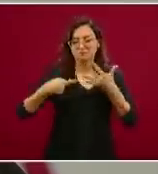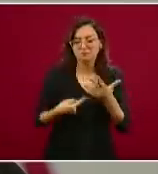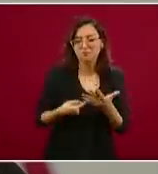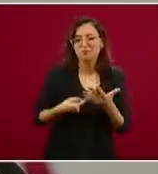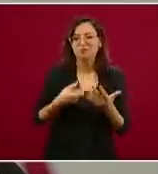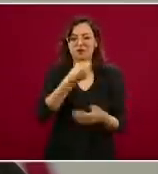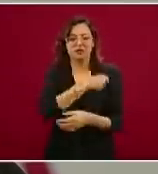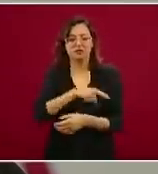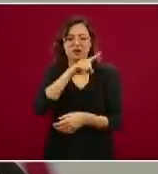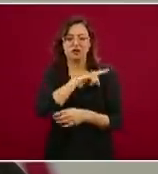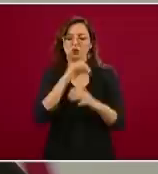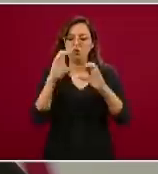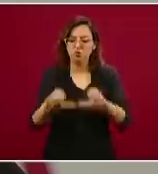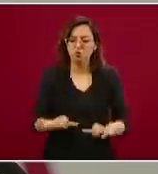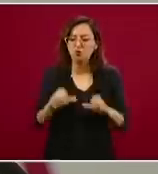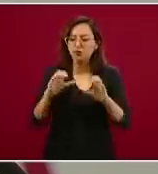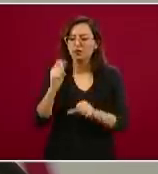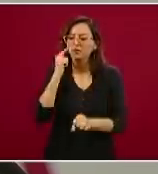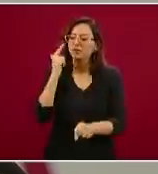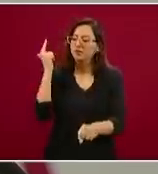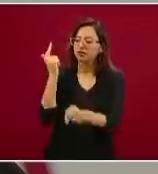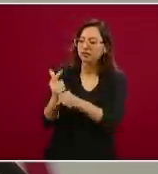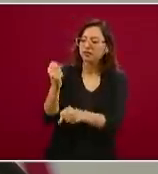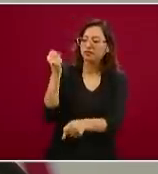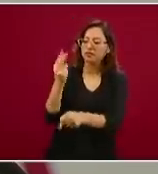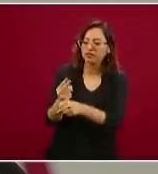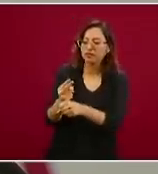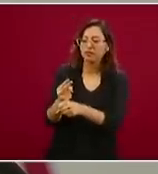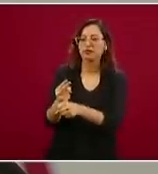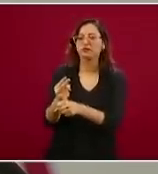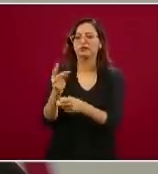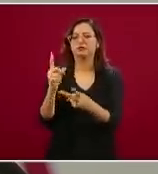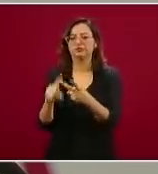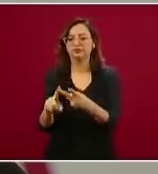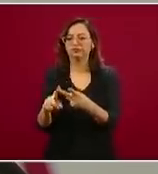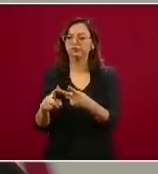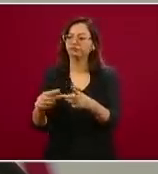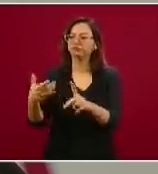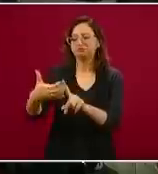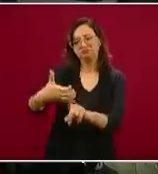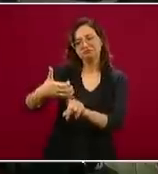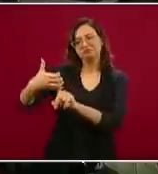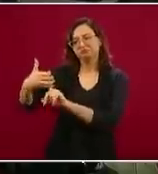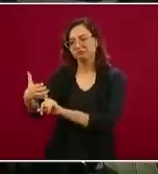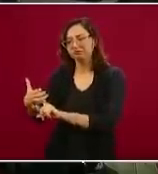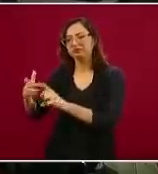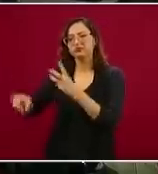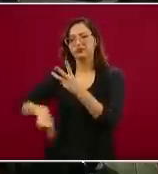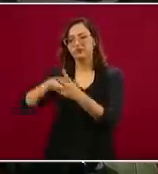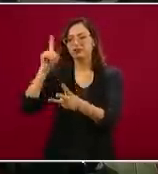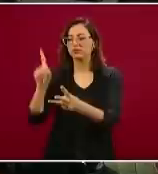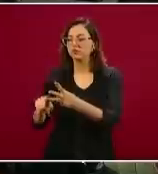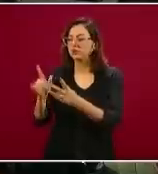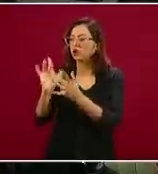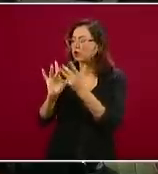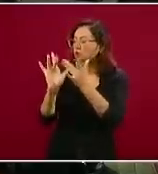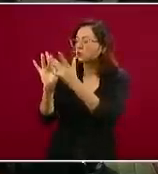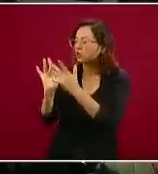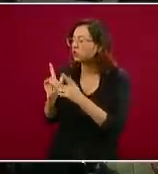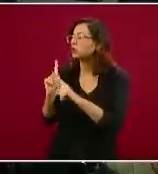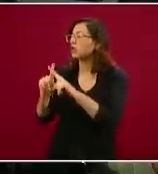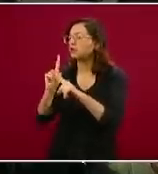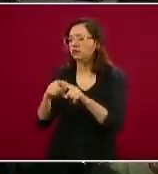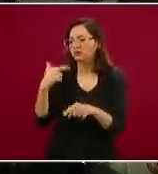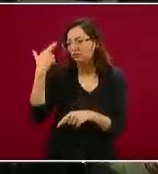contención en salud pública, la detección temprana de casos y su diagnóstico, el aislamiento y el estudio y contención de los